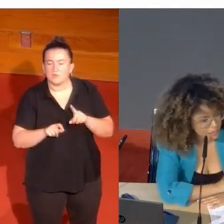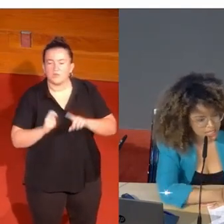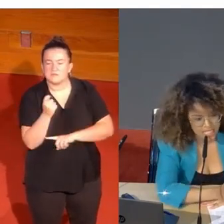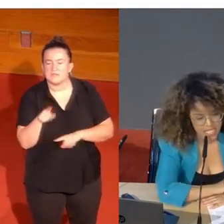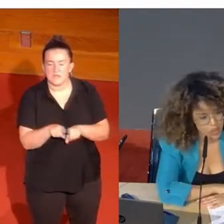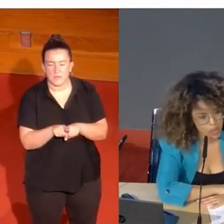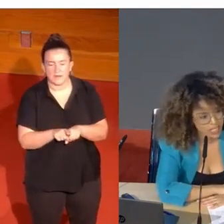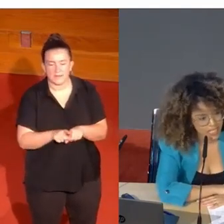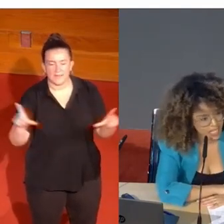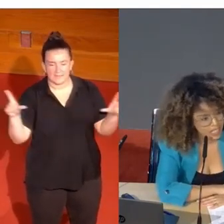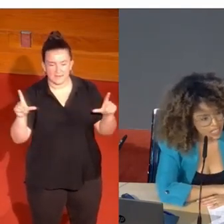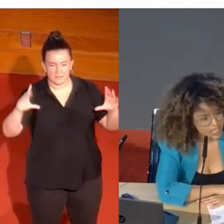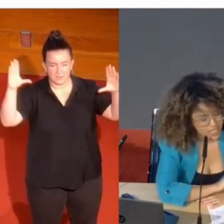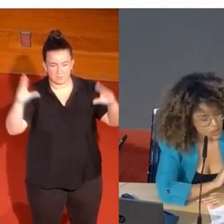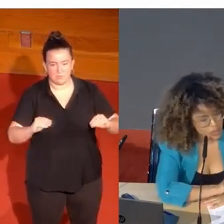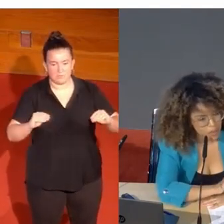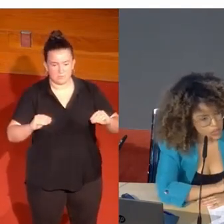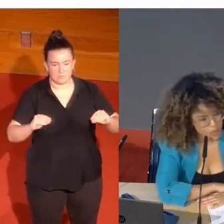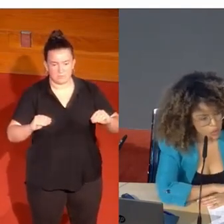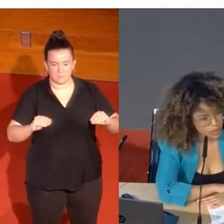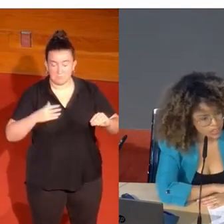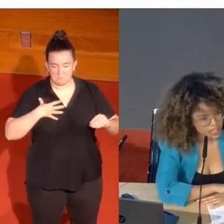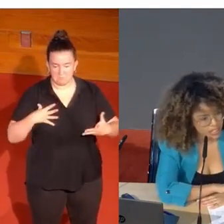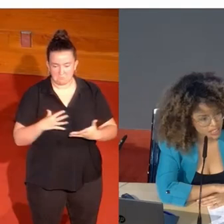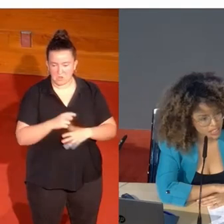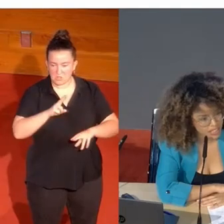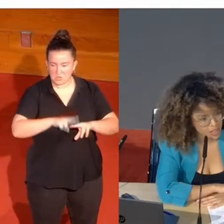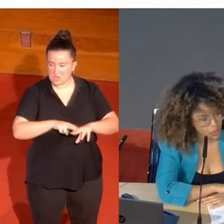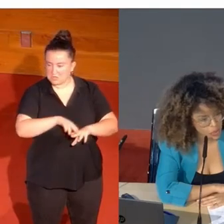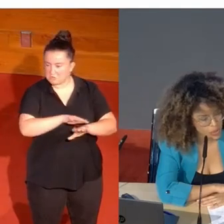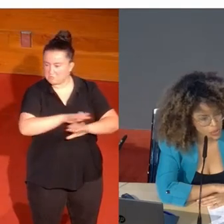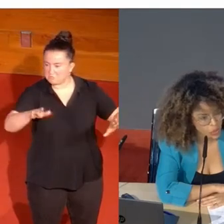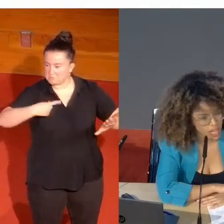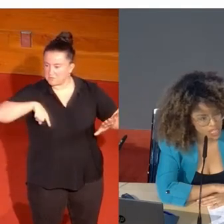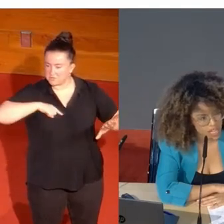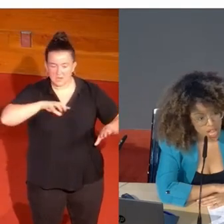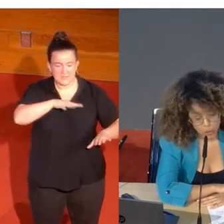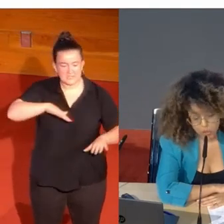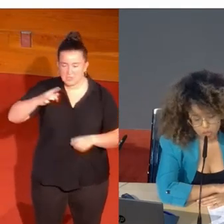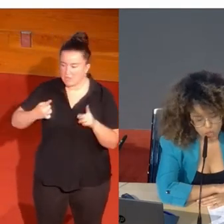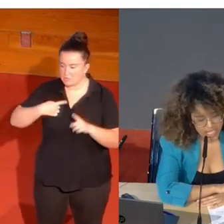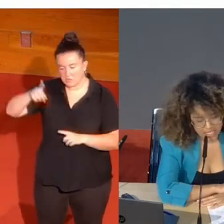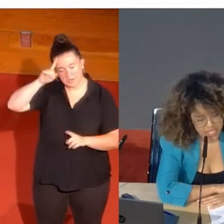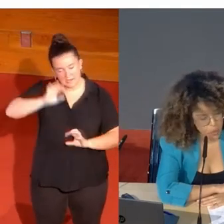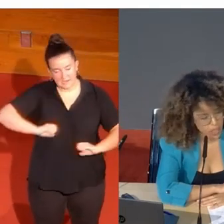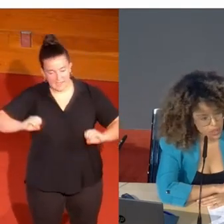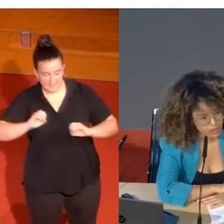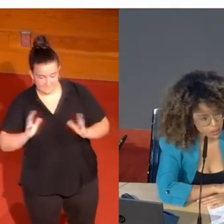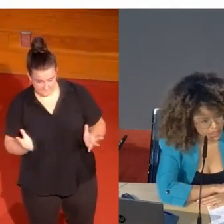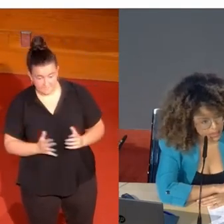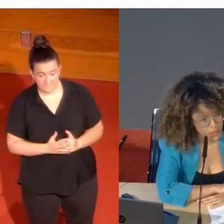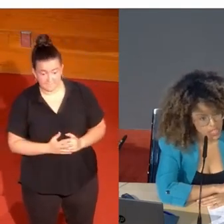y que la pantall talla se vuelva negra y que no sepamos absolutamente nada de de algunos de estos lugares y uno de estos grandes